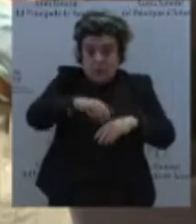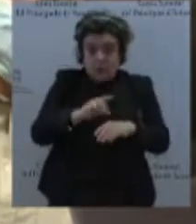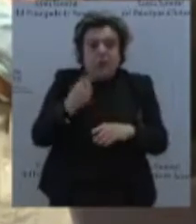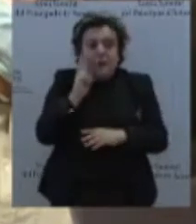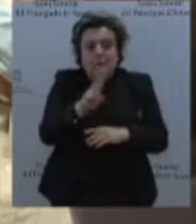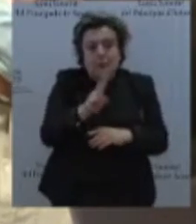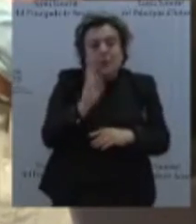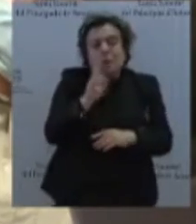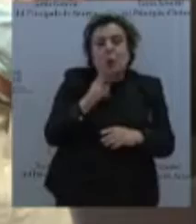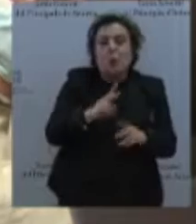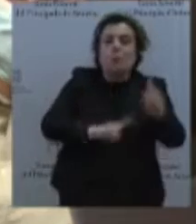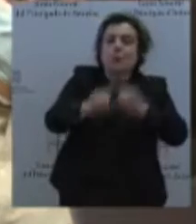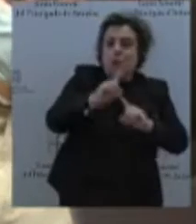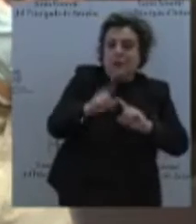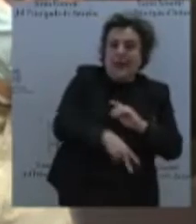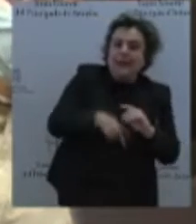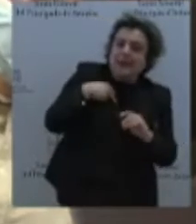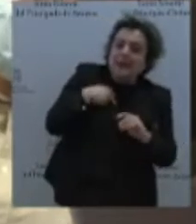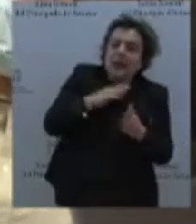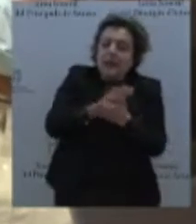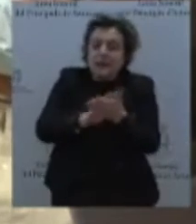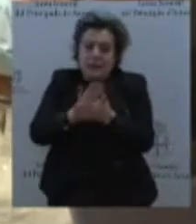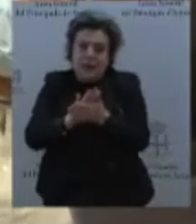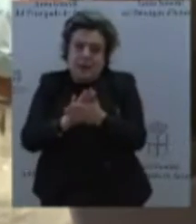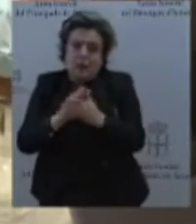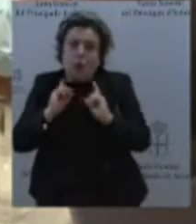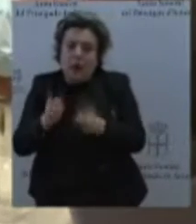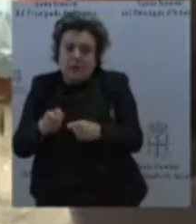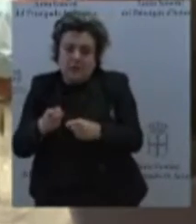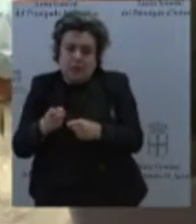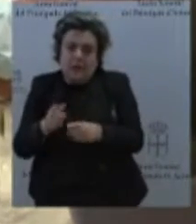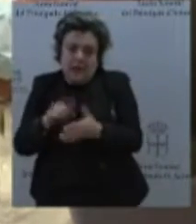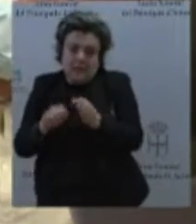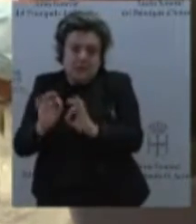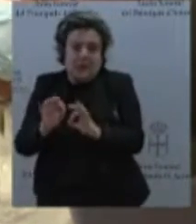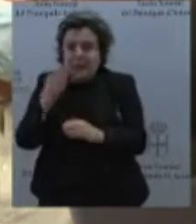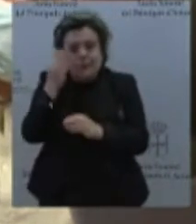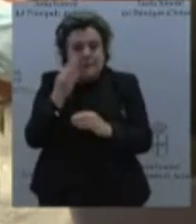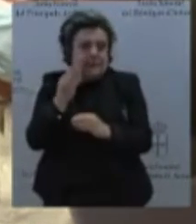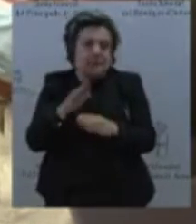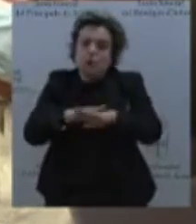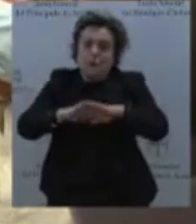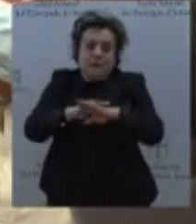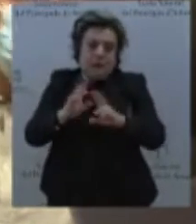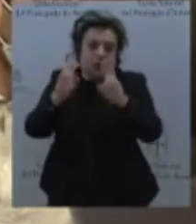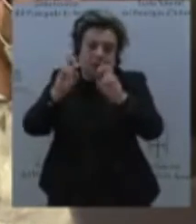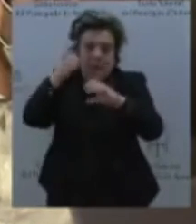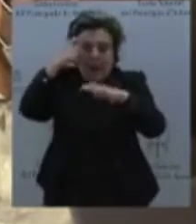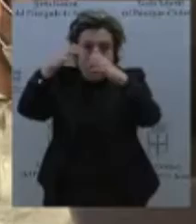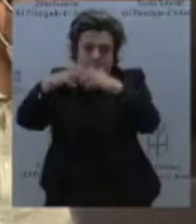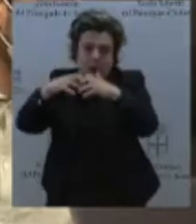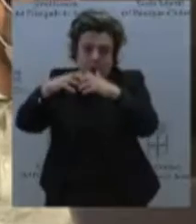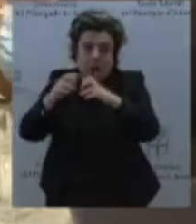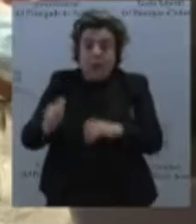caso particular, pero que creemos que es de especialísima relevancia, como es el de la neurología. Aprovecho para agradecer al consejero que está aquí hoy